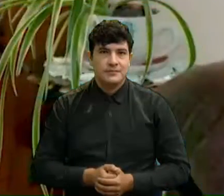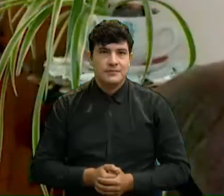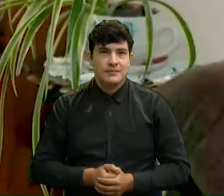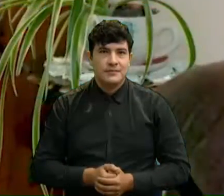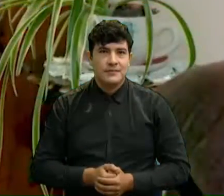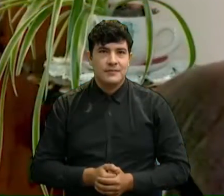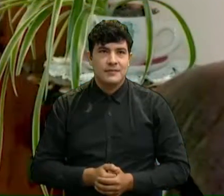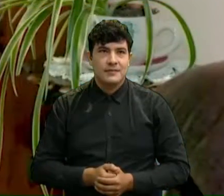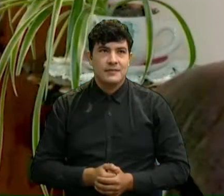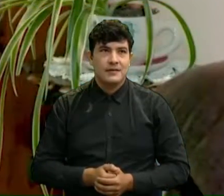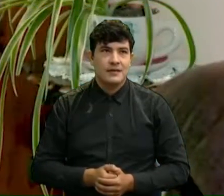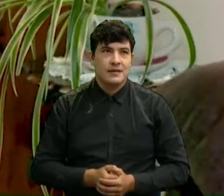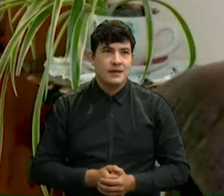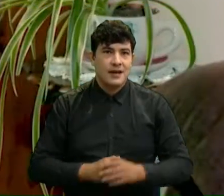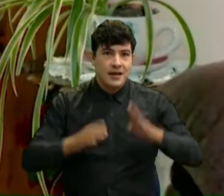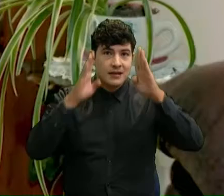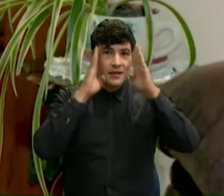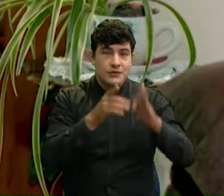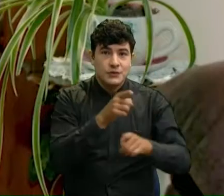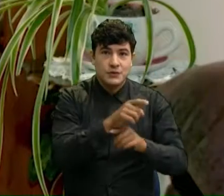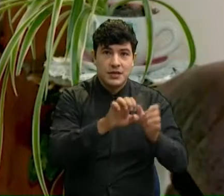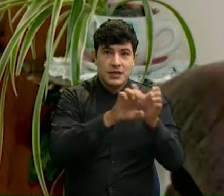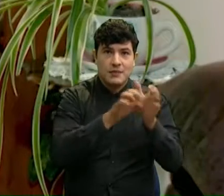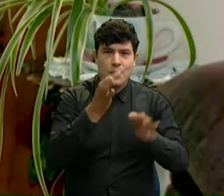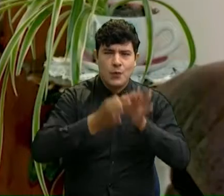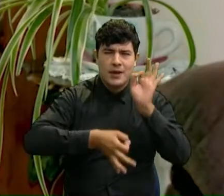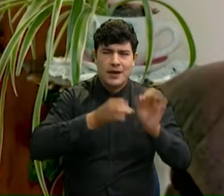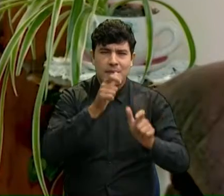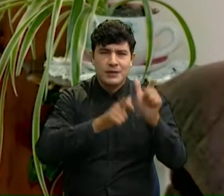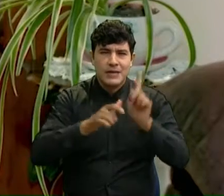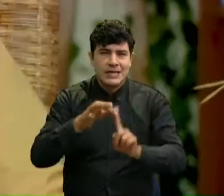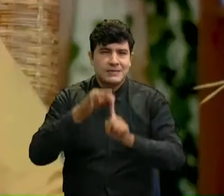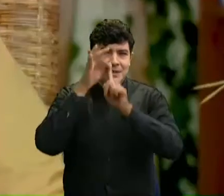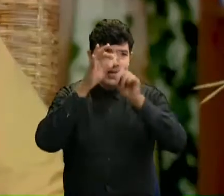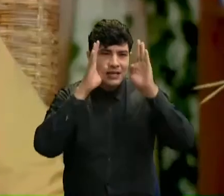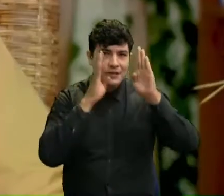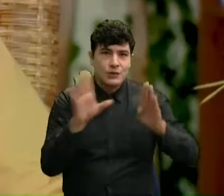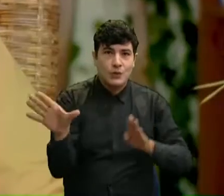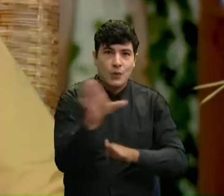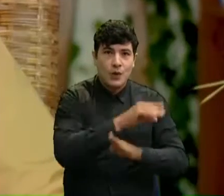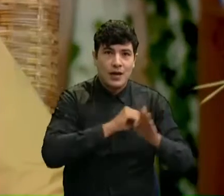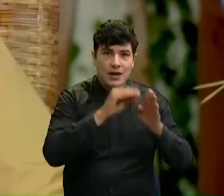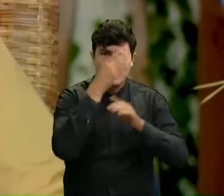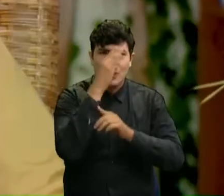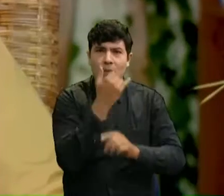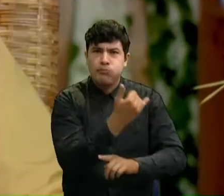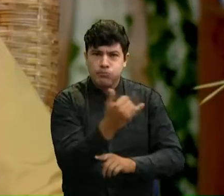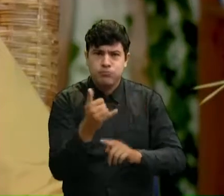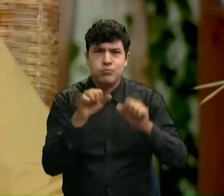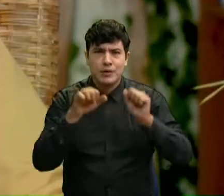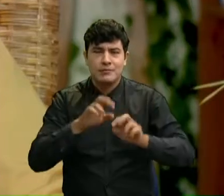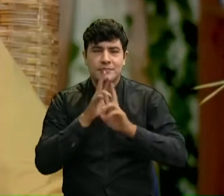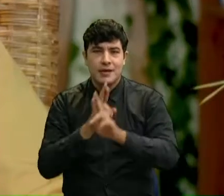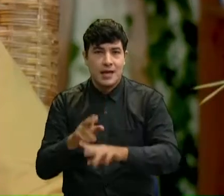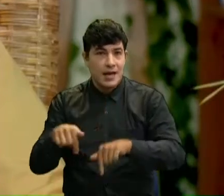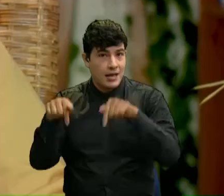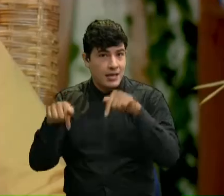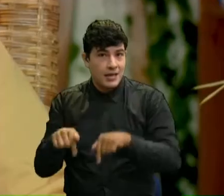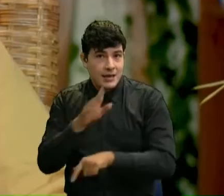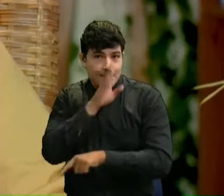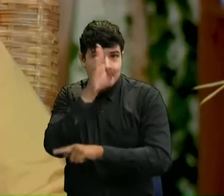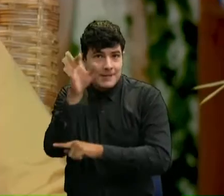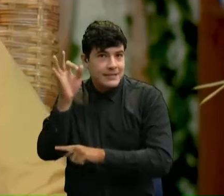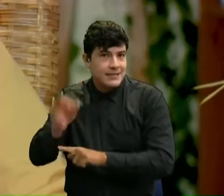Atendiéndoles con nuestro equipo jurídico de especialistas en todas sus inquietudes desde la comodidad de su hogar, por nuestros